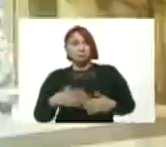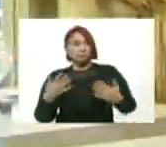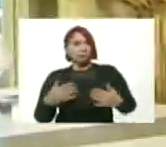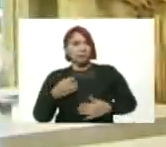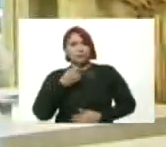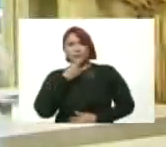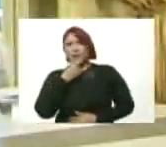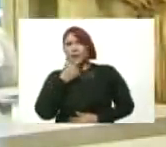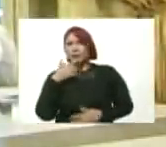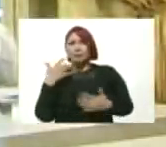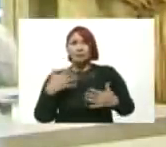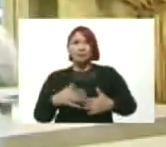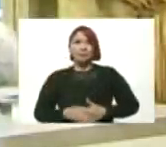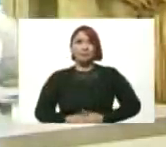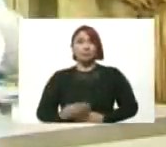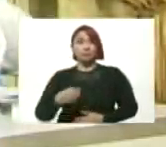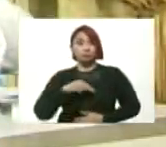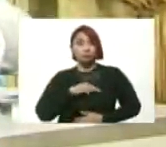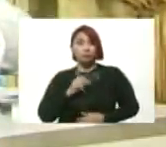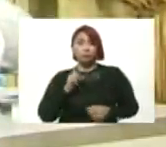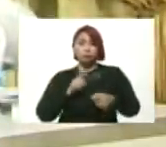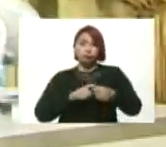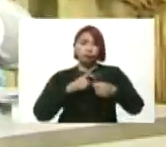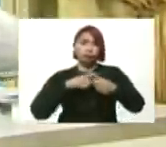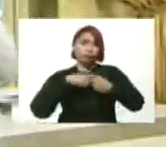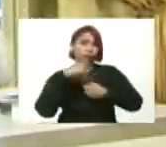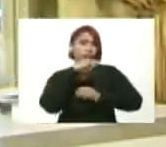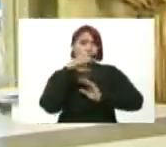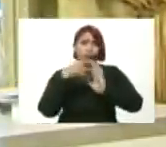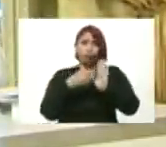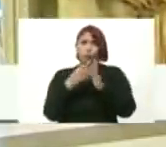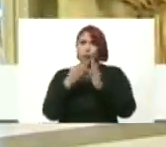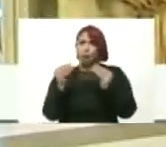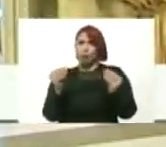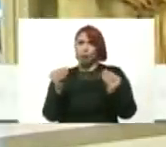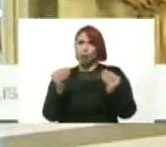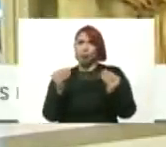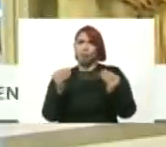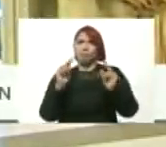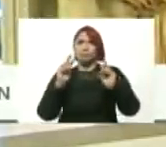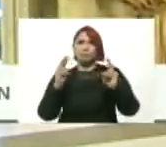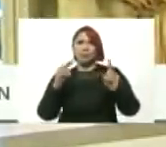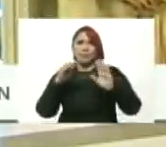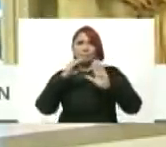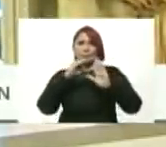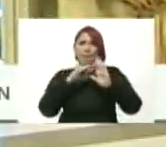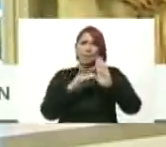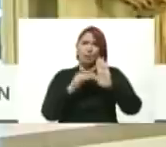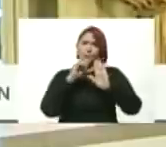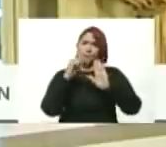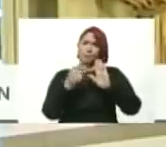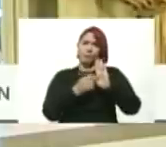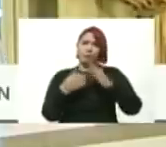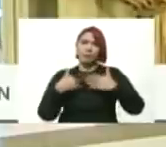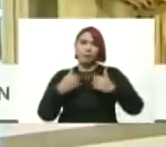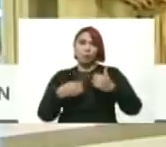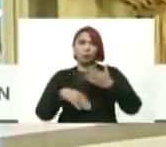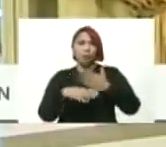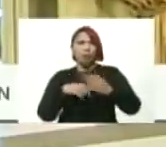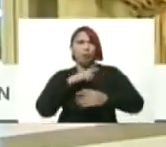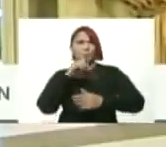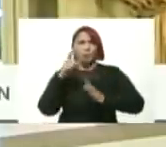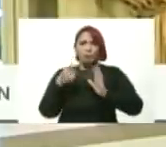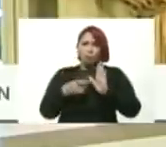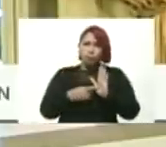así que estamos completando todo el mapa de la salud es muy importante vamos completando el